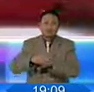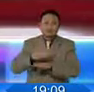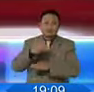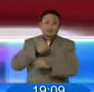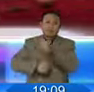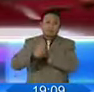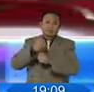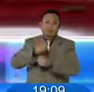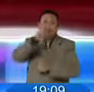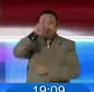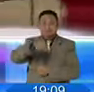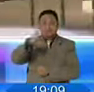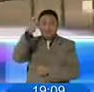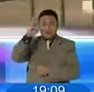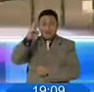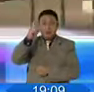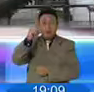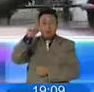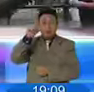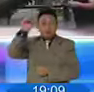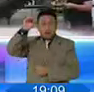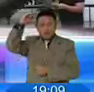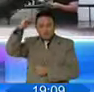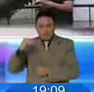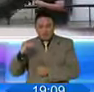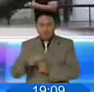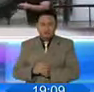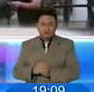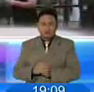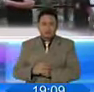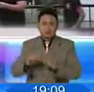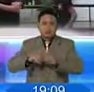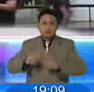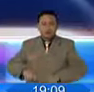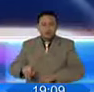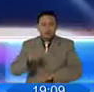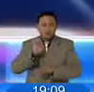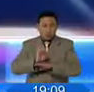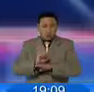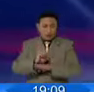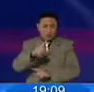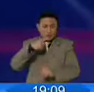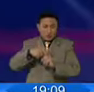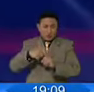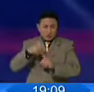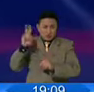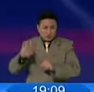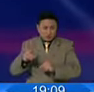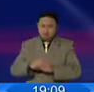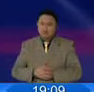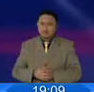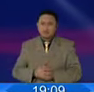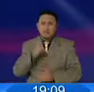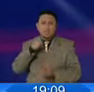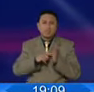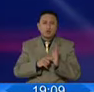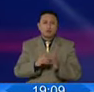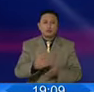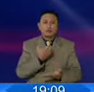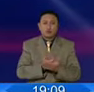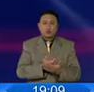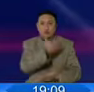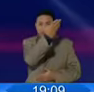porcentual durante el 2016. Sin embargo, las proyecciones no fueron positivas para el Ecuador y Venezuela, cuya economía